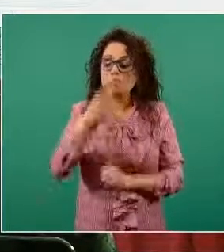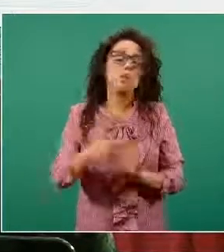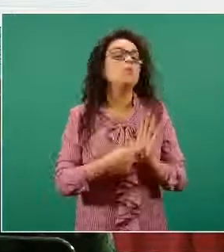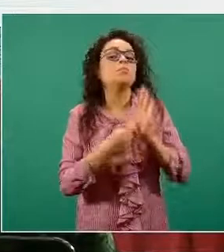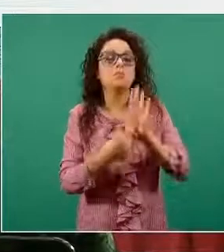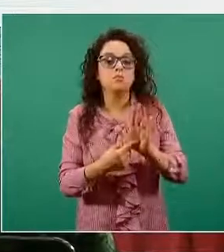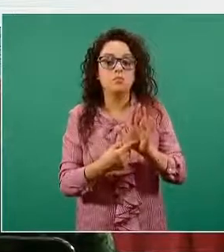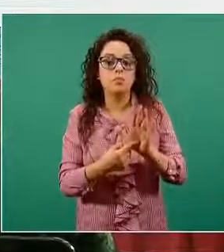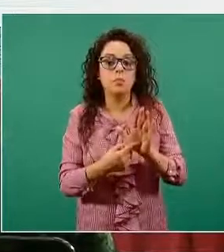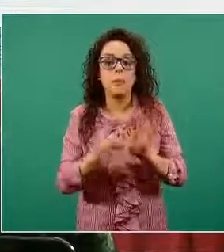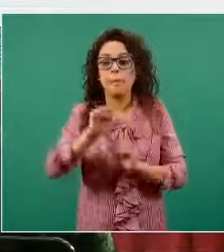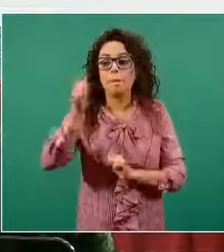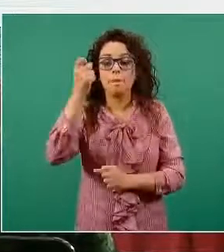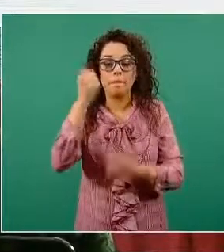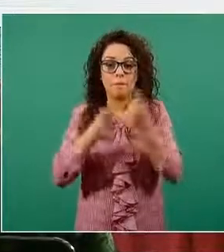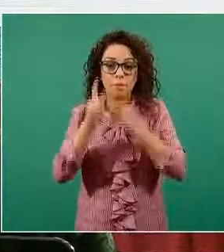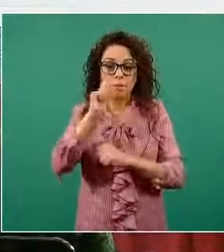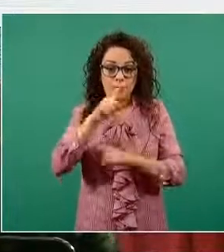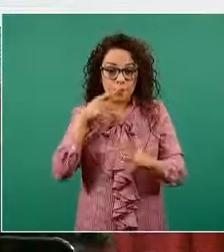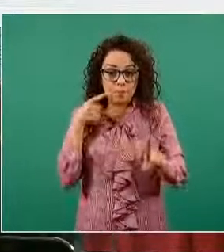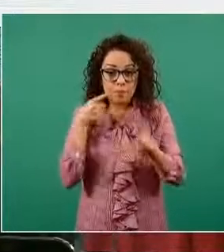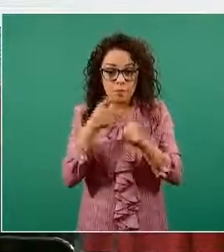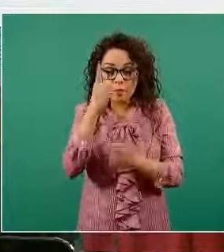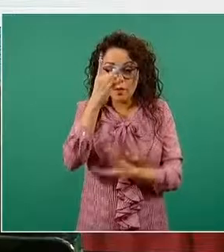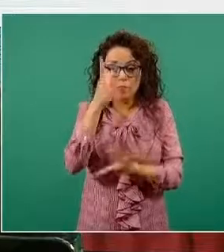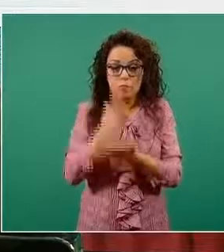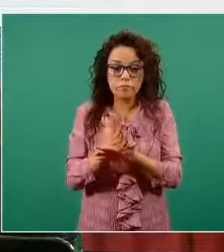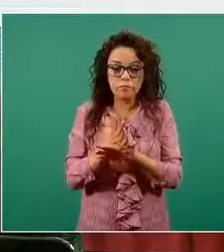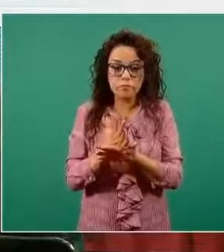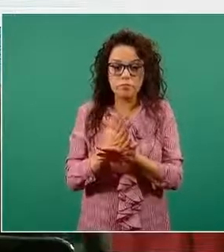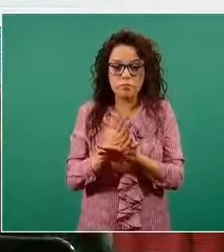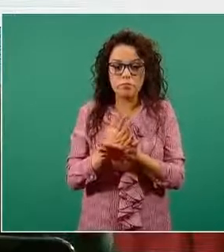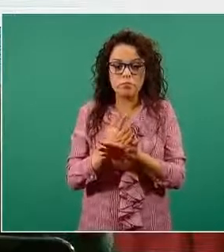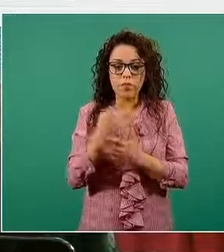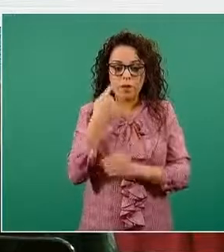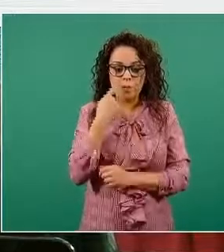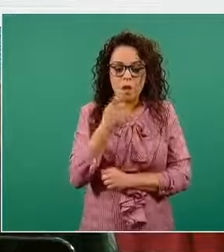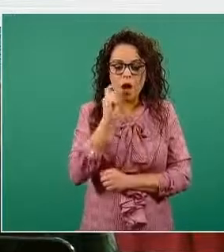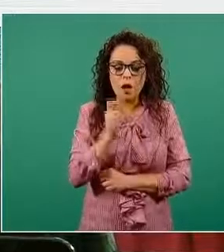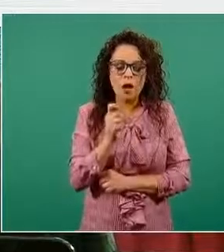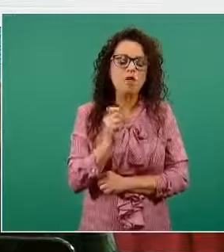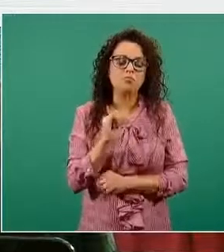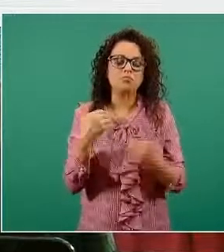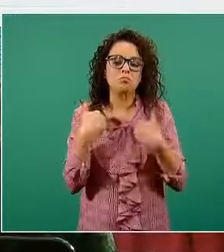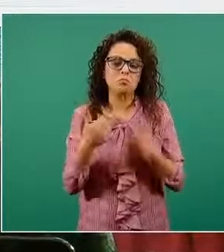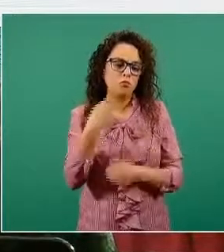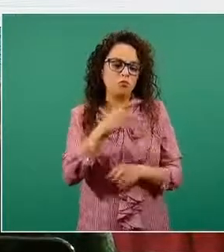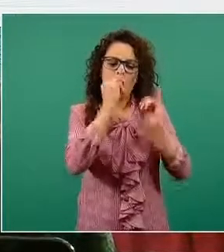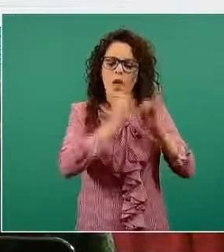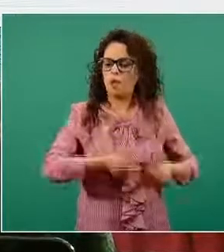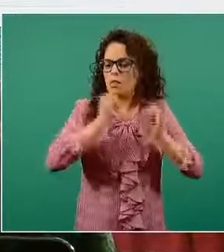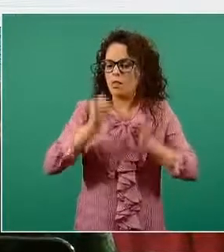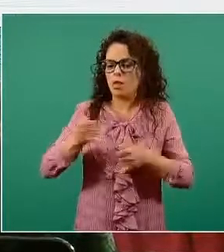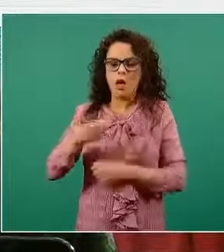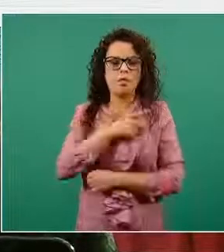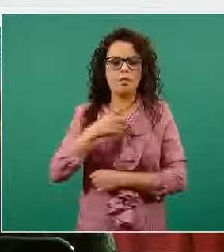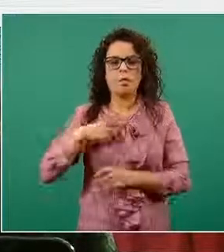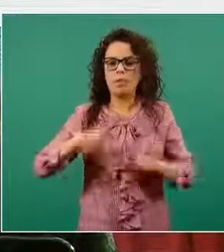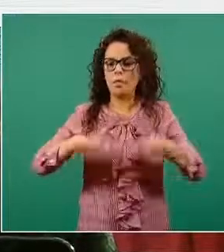una visión que solo contempla la perspectiva individual del derecho de protección a la